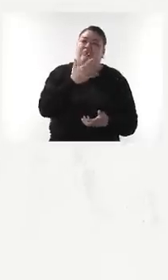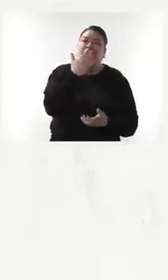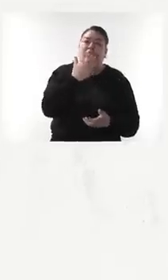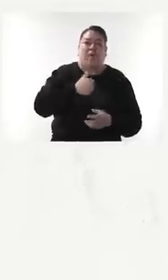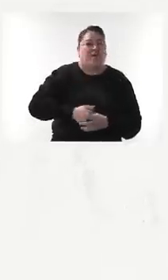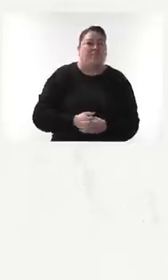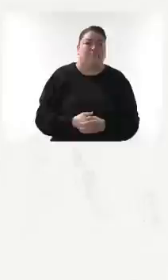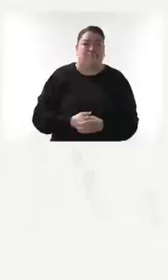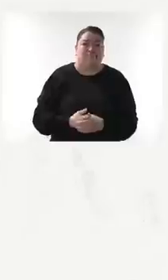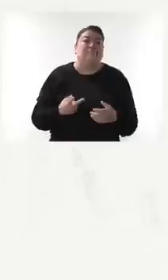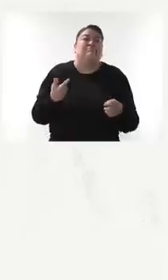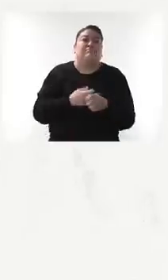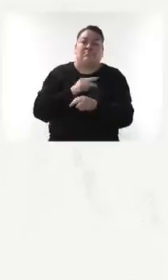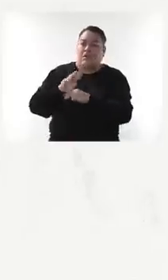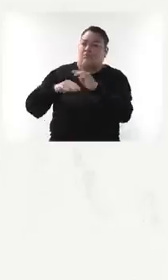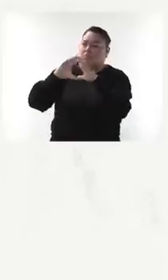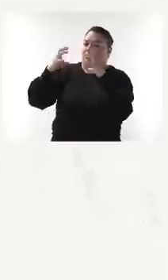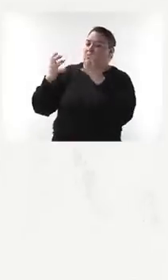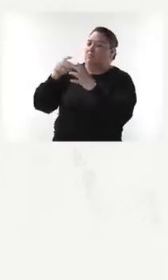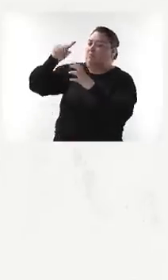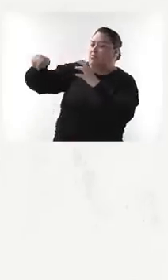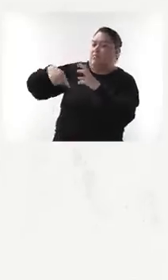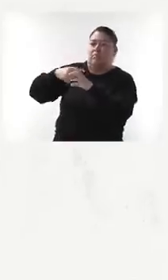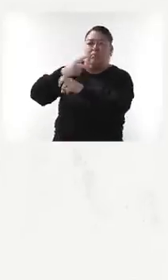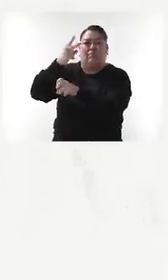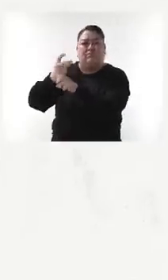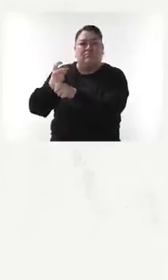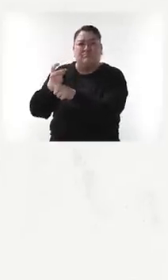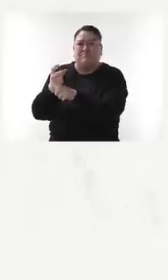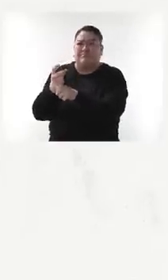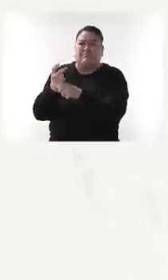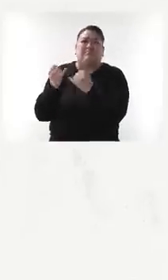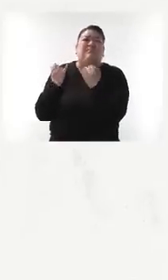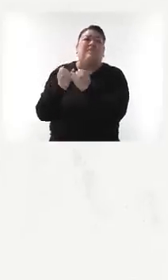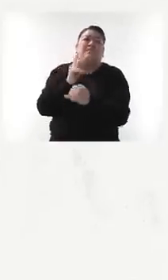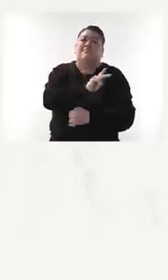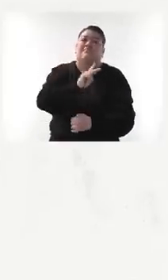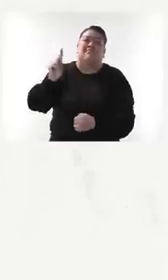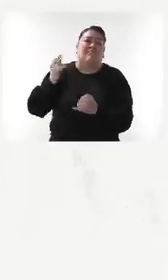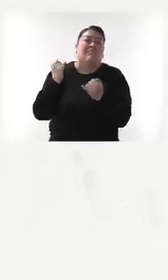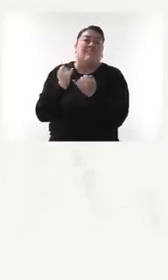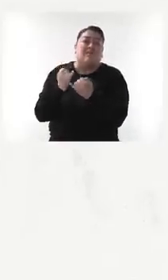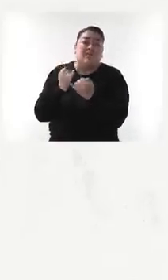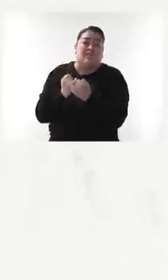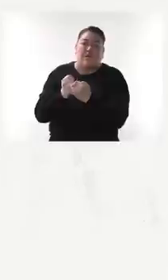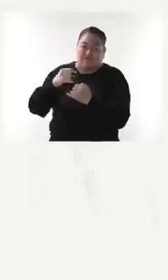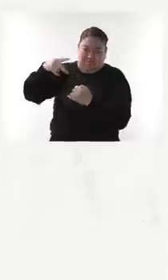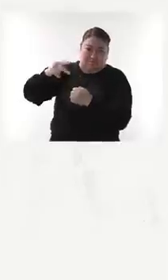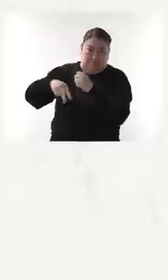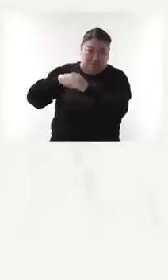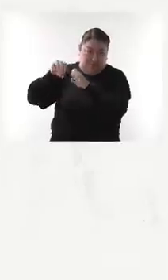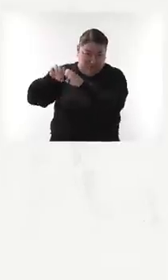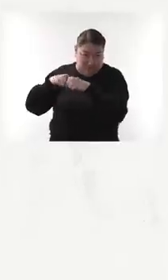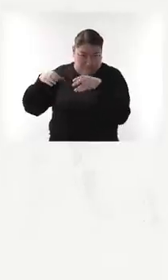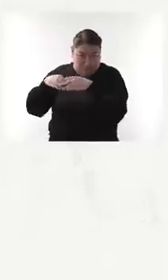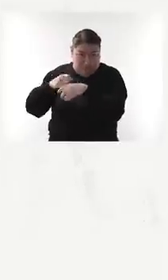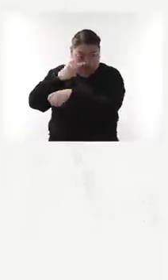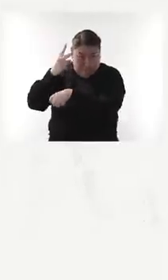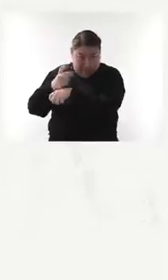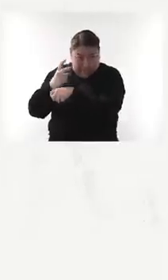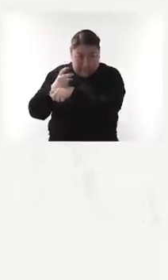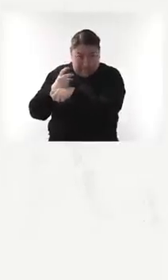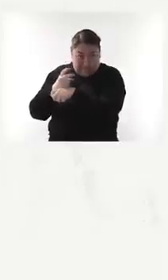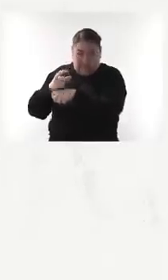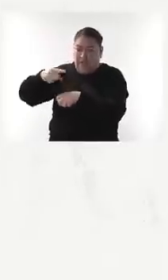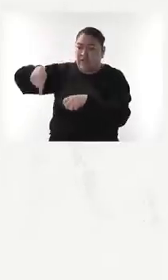en las segundas divisiones? Muy pocas segundas divisiones en el mundo son sustentables, pero todas las